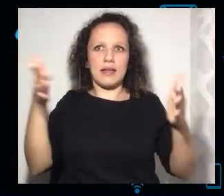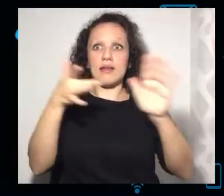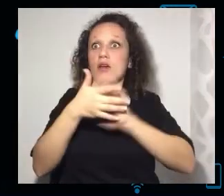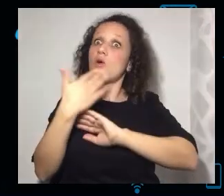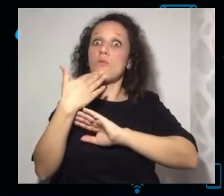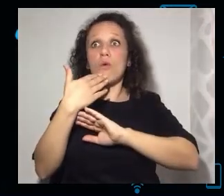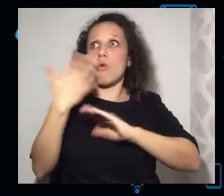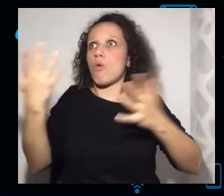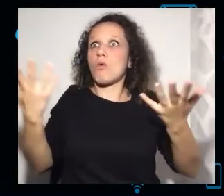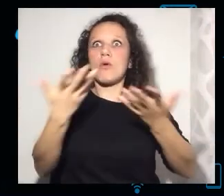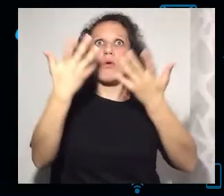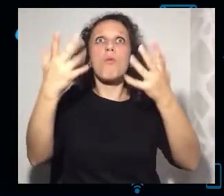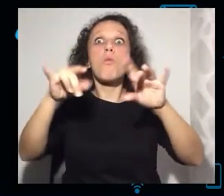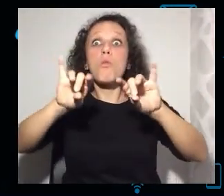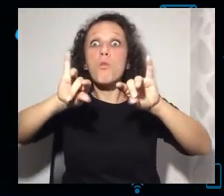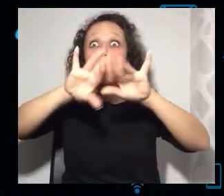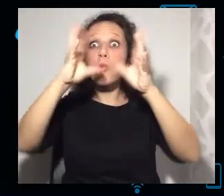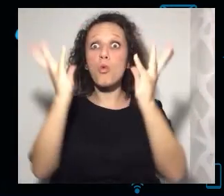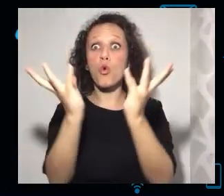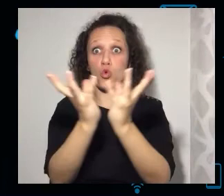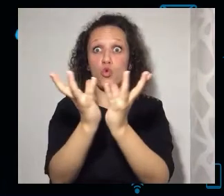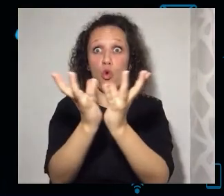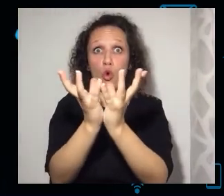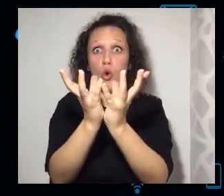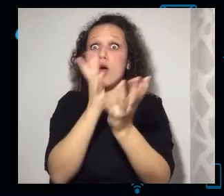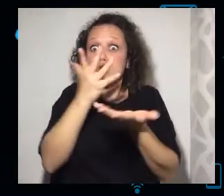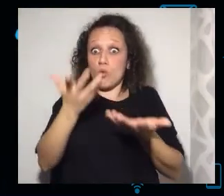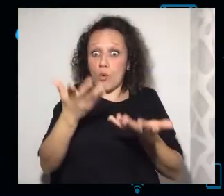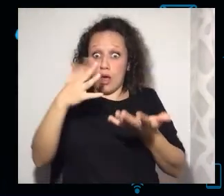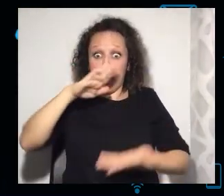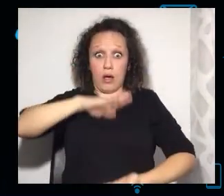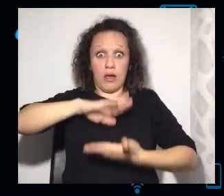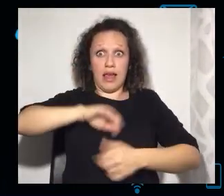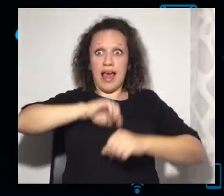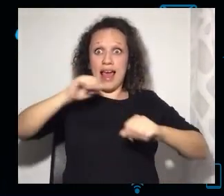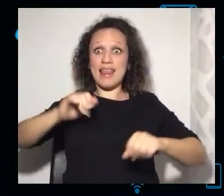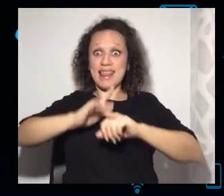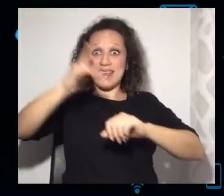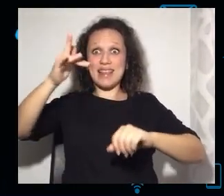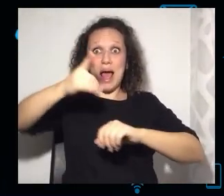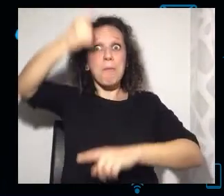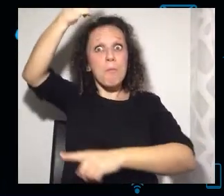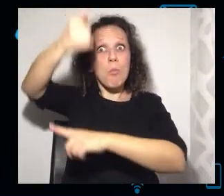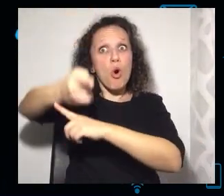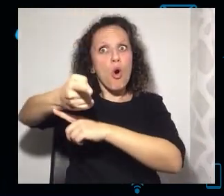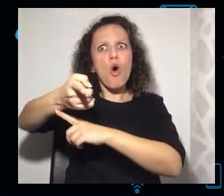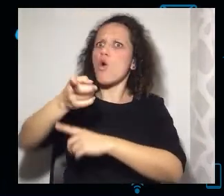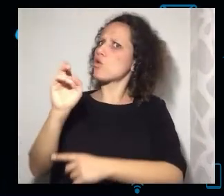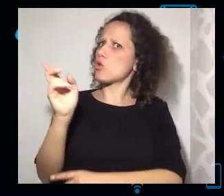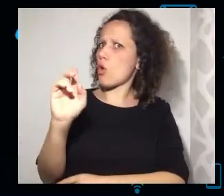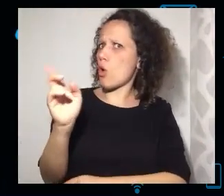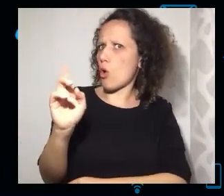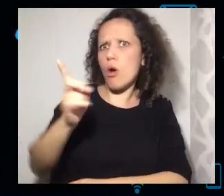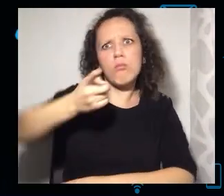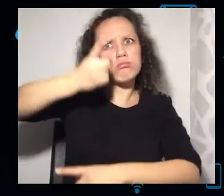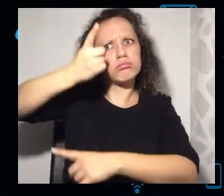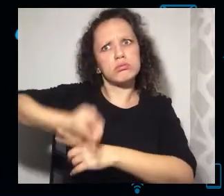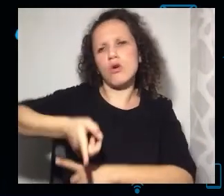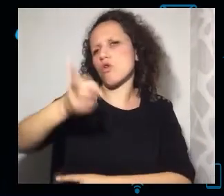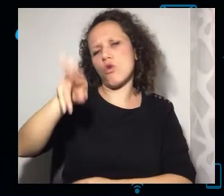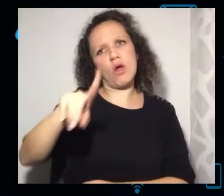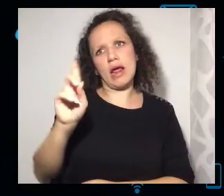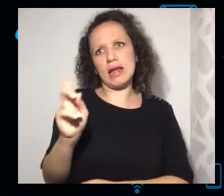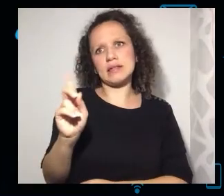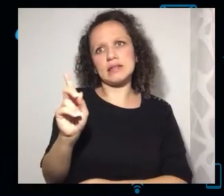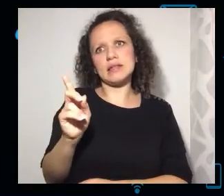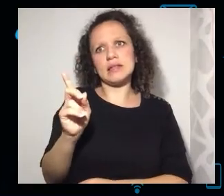vivos a que entienda que esta competencia digital como decía al principio no es una imposición no es la imposición legal sino que